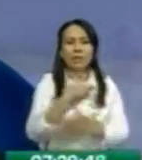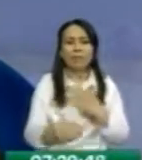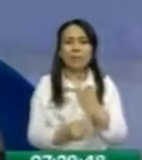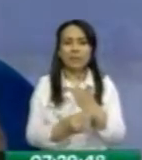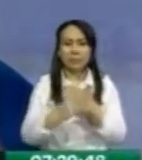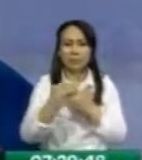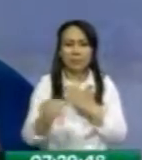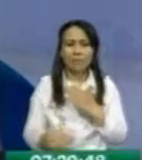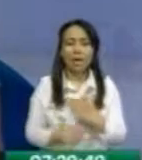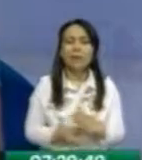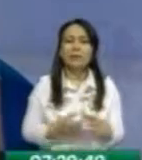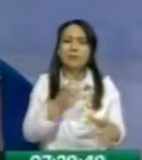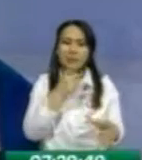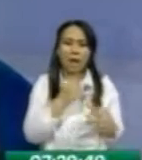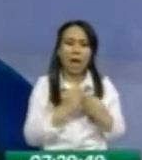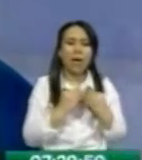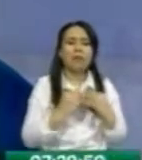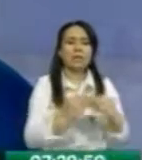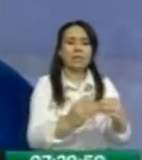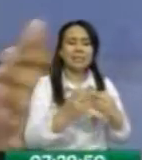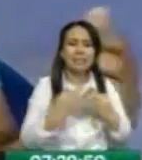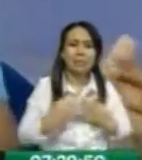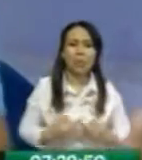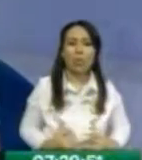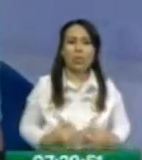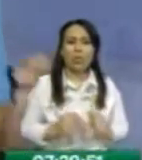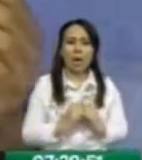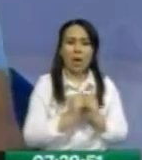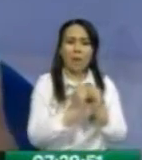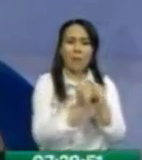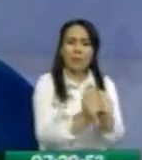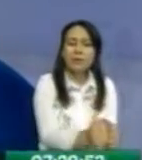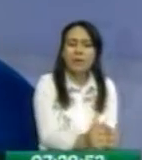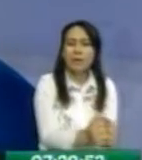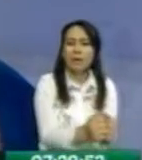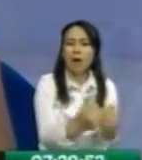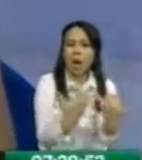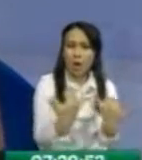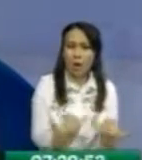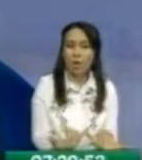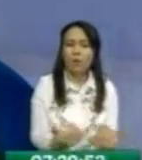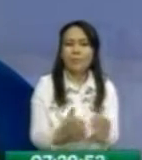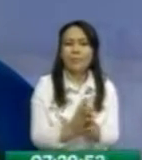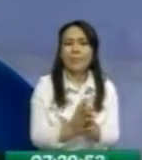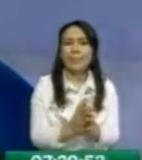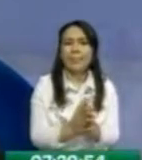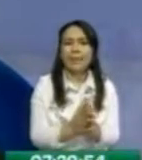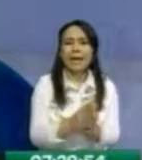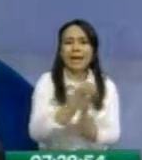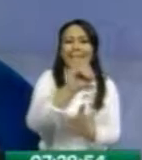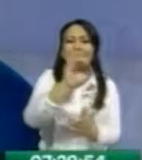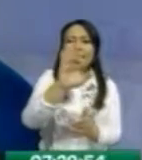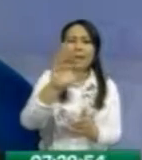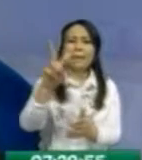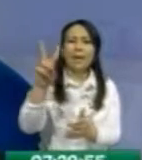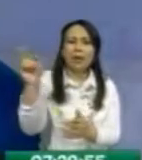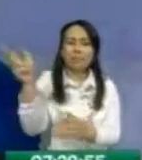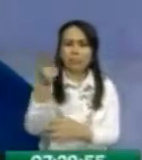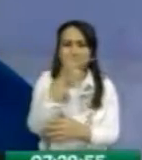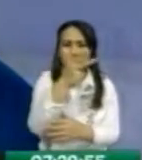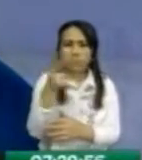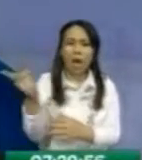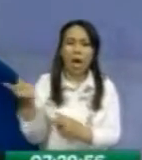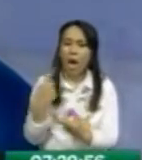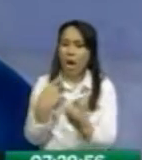La posibilidad de acompañar con un fondo de garantías. Hoy día, en el ITB, vamos a lanzar este producto con el Fondo Nacional